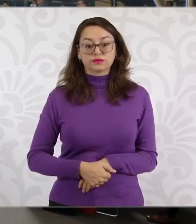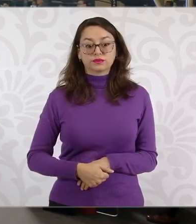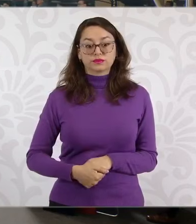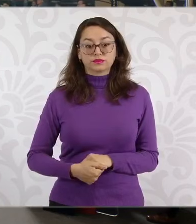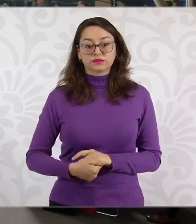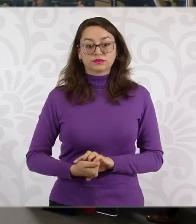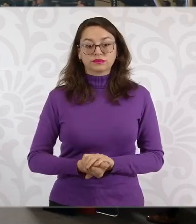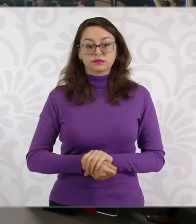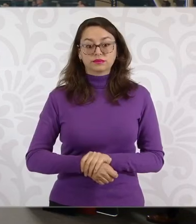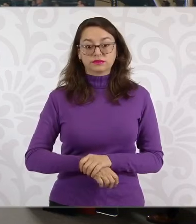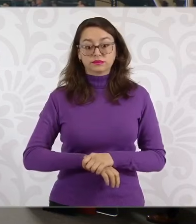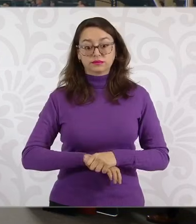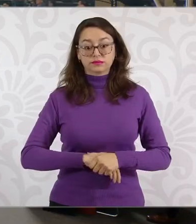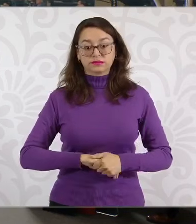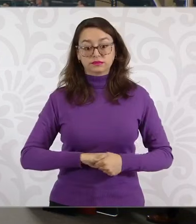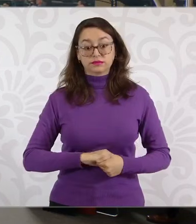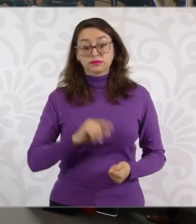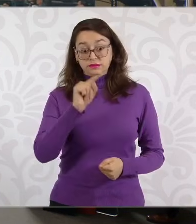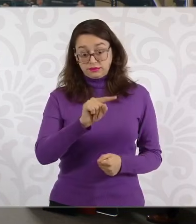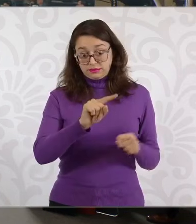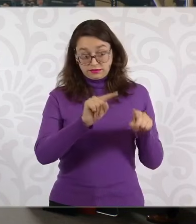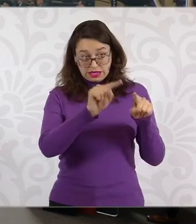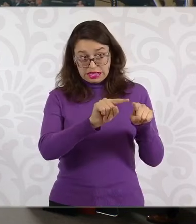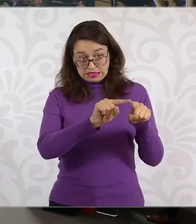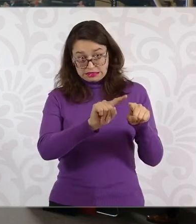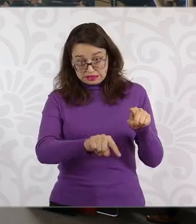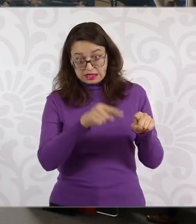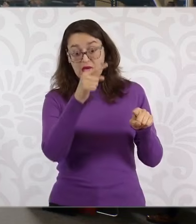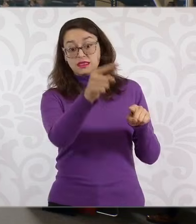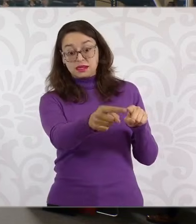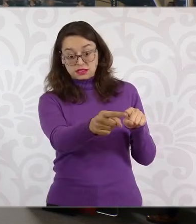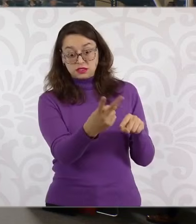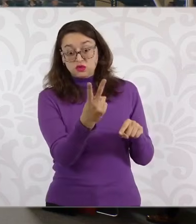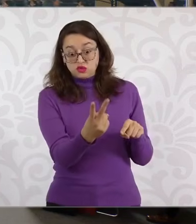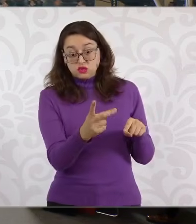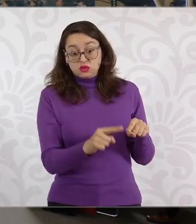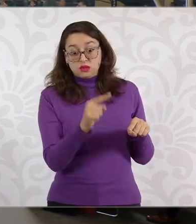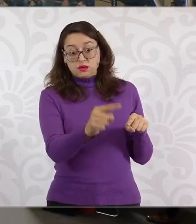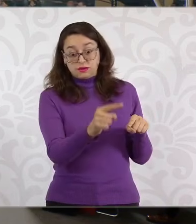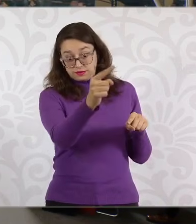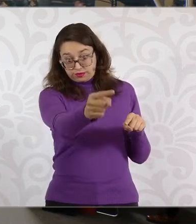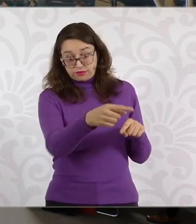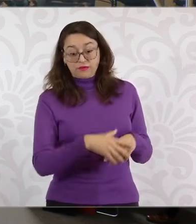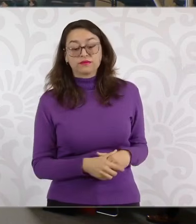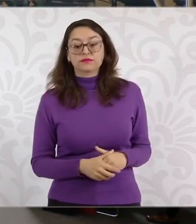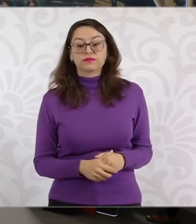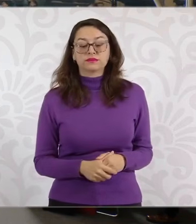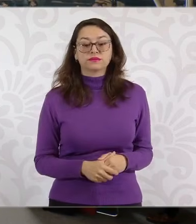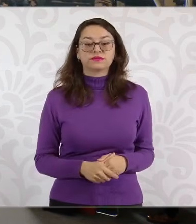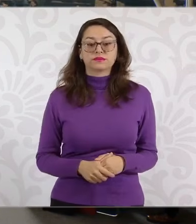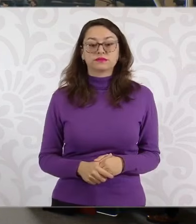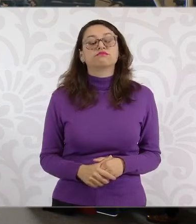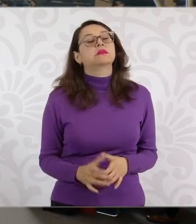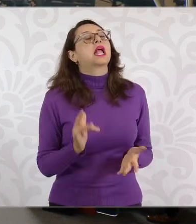A él y luego al que está atrás, para que, ya que te levantaste. Gracias. Gracias por